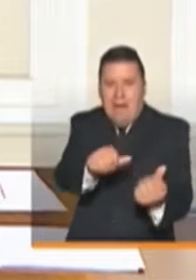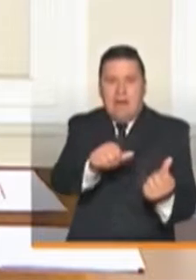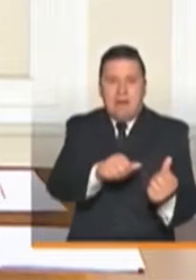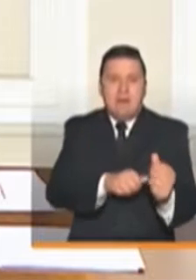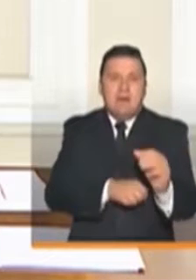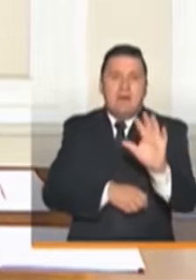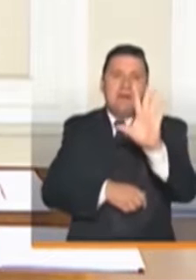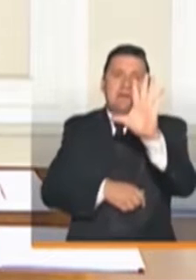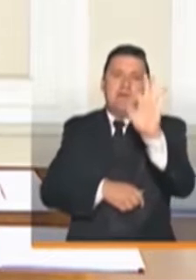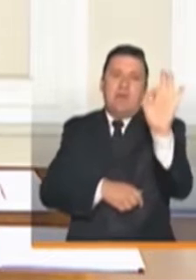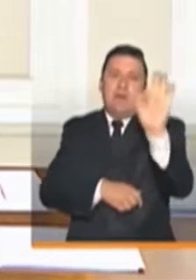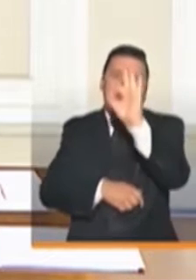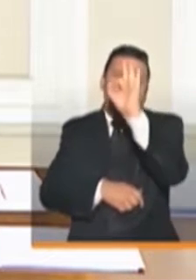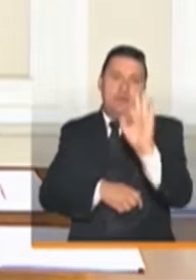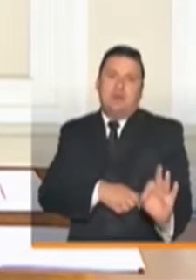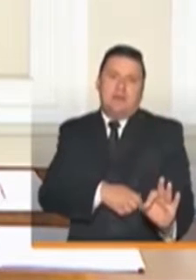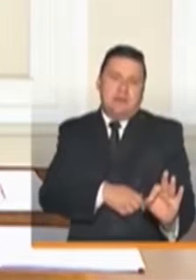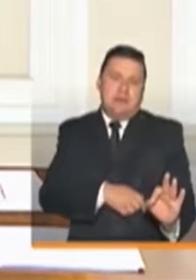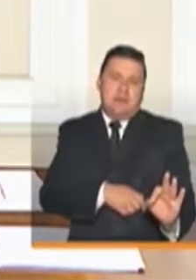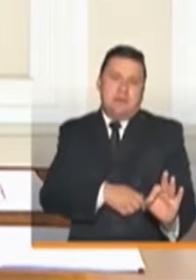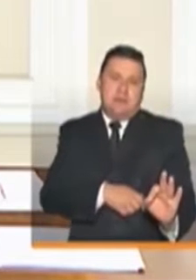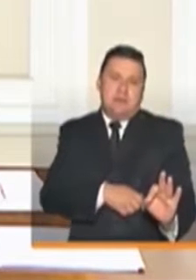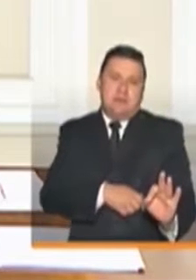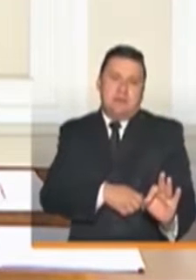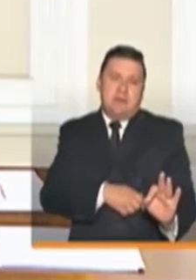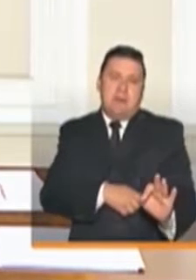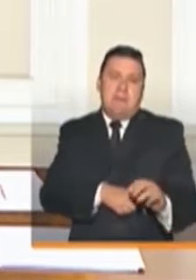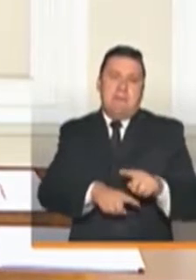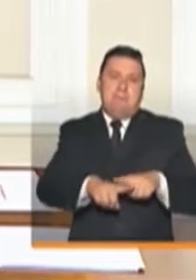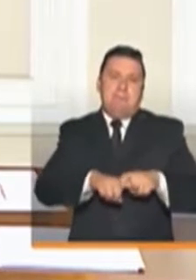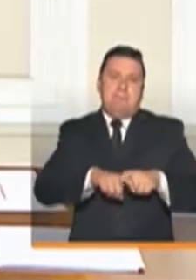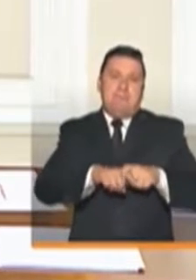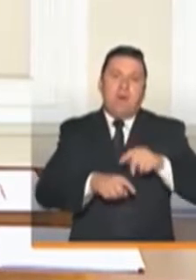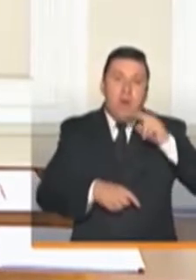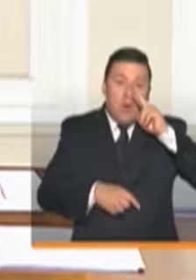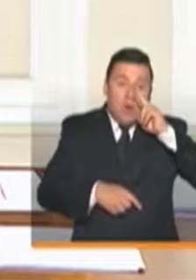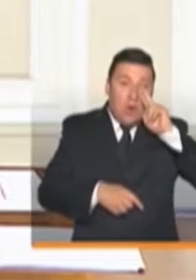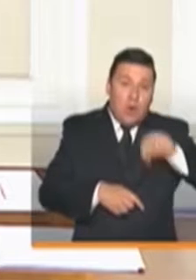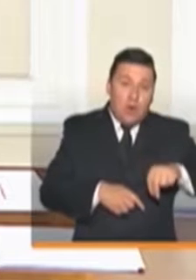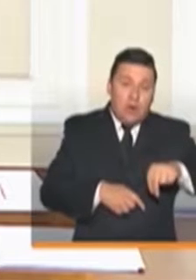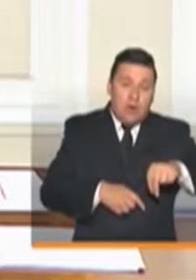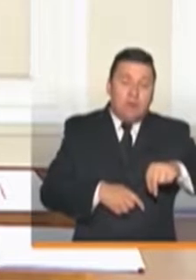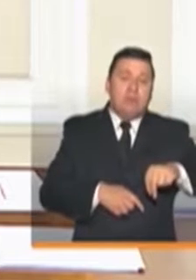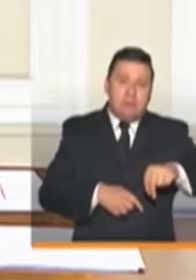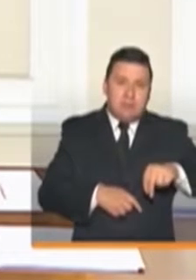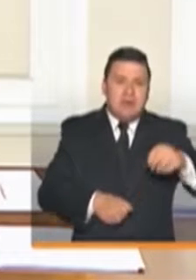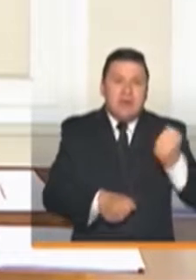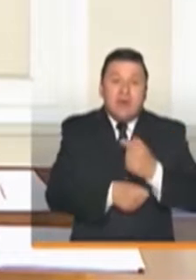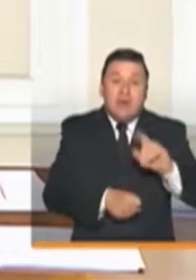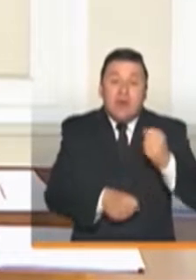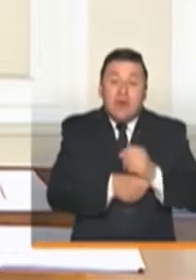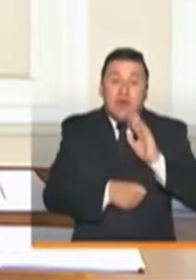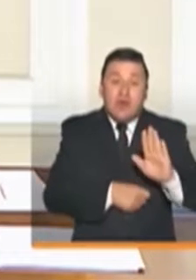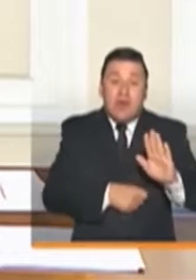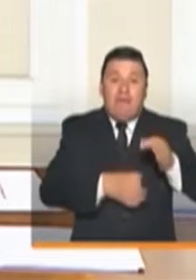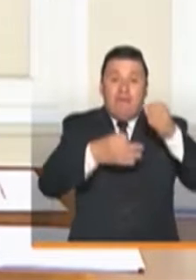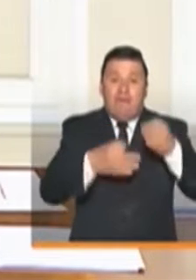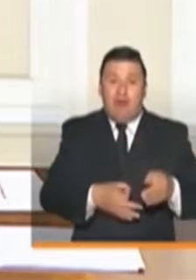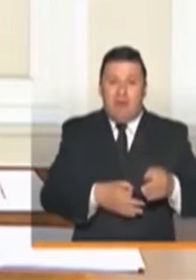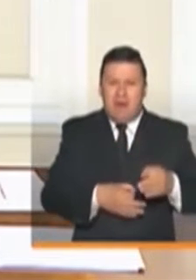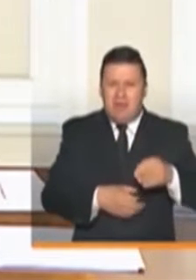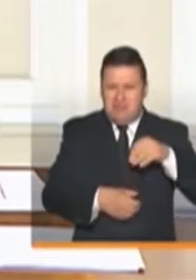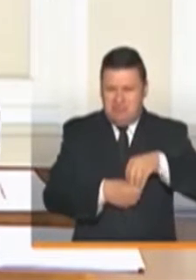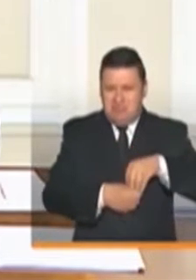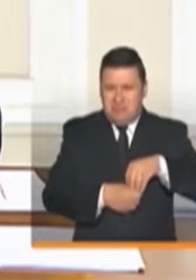el 50% de la prima de junio para los trabajadores